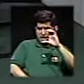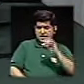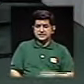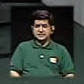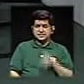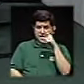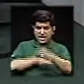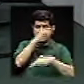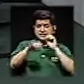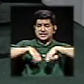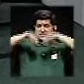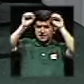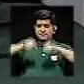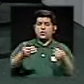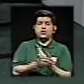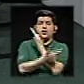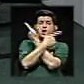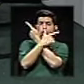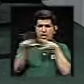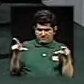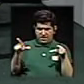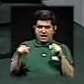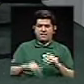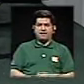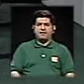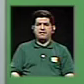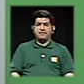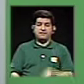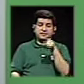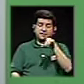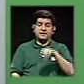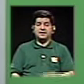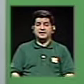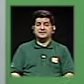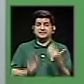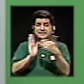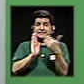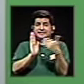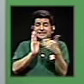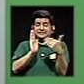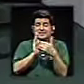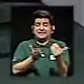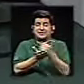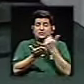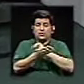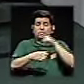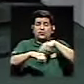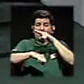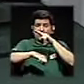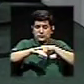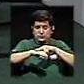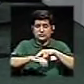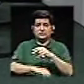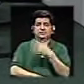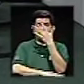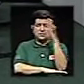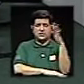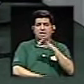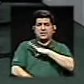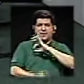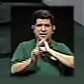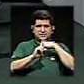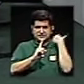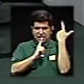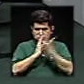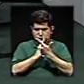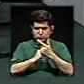este tipo de de sistema neoliberal e que está aquejando recursos naturales y bienestar social